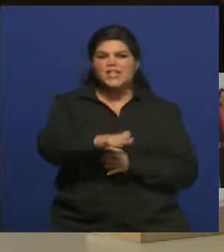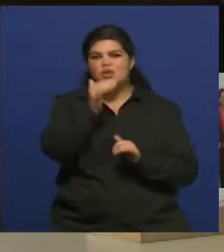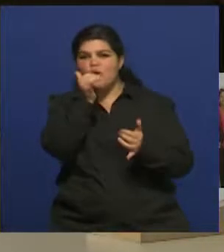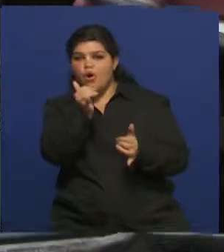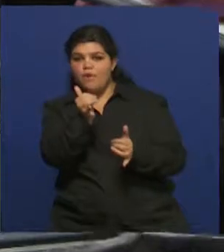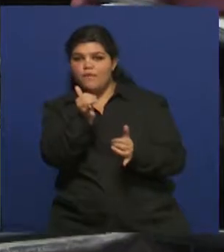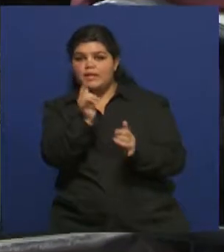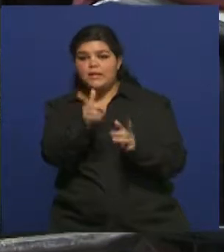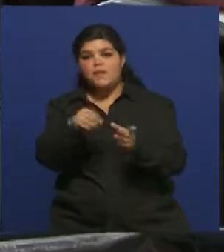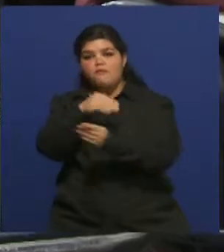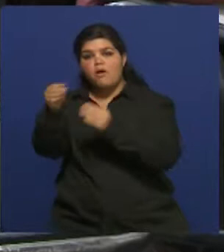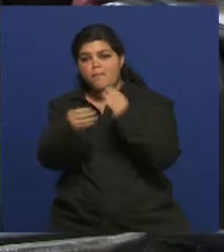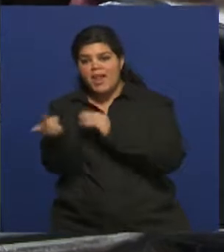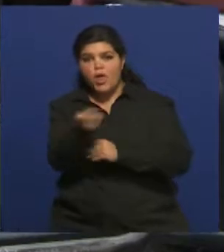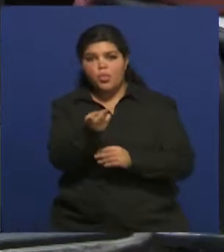con su familia.